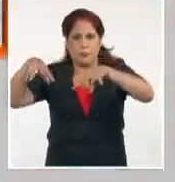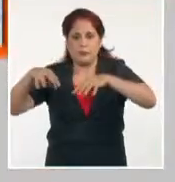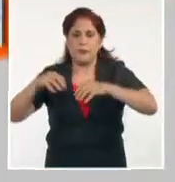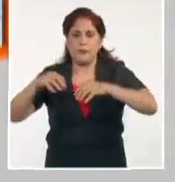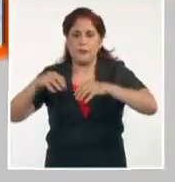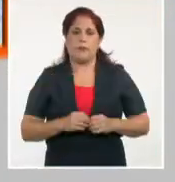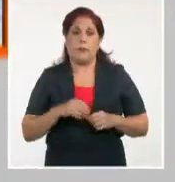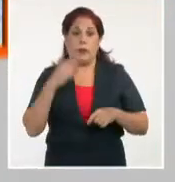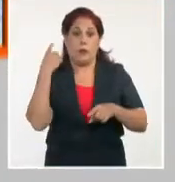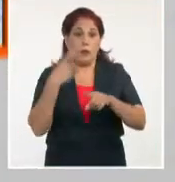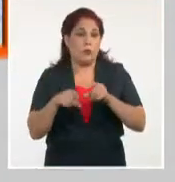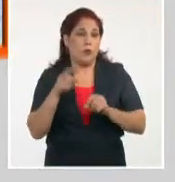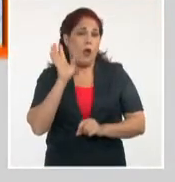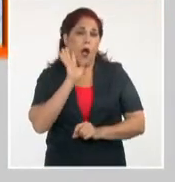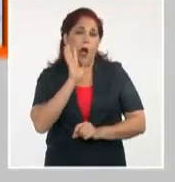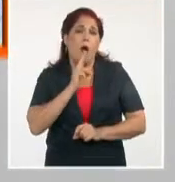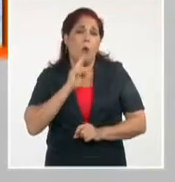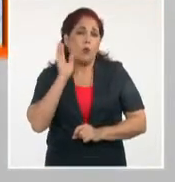agua,